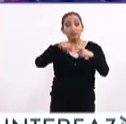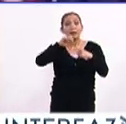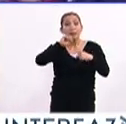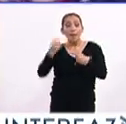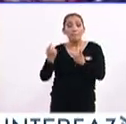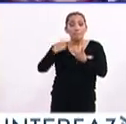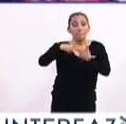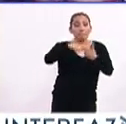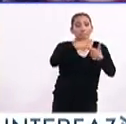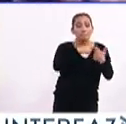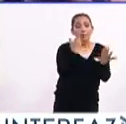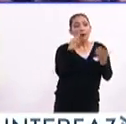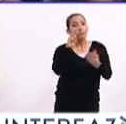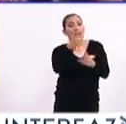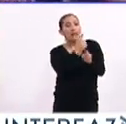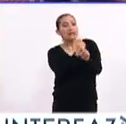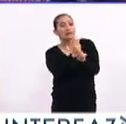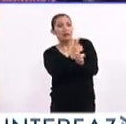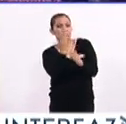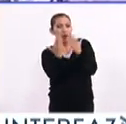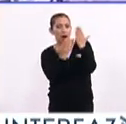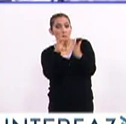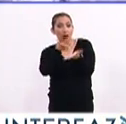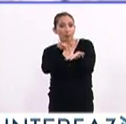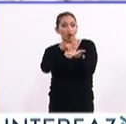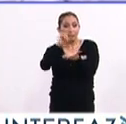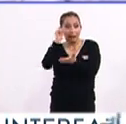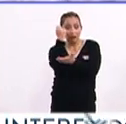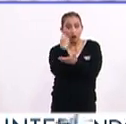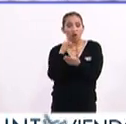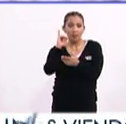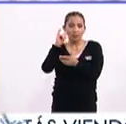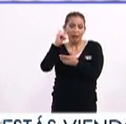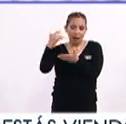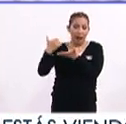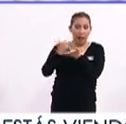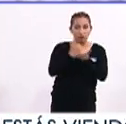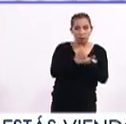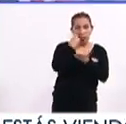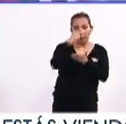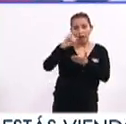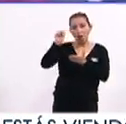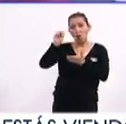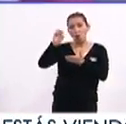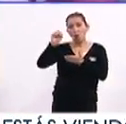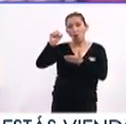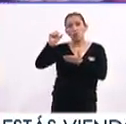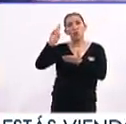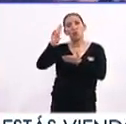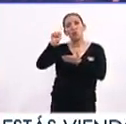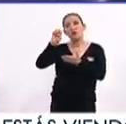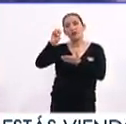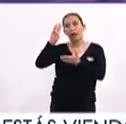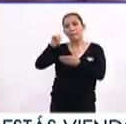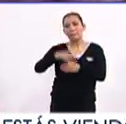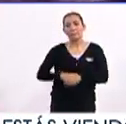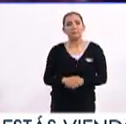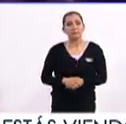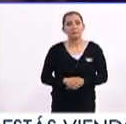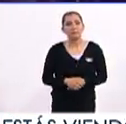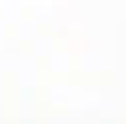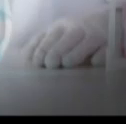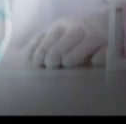se incorporarán opciones de carreras técnicas con apoyo del Instituto Politécnico Nacional y de la Universidad Nacional Autónoma de México.